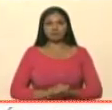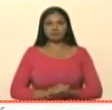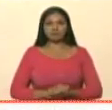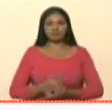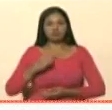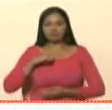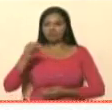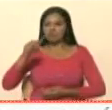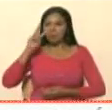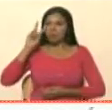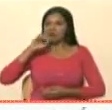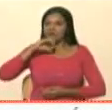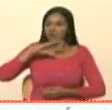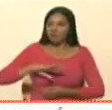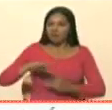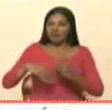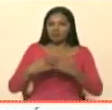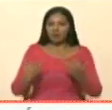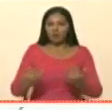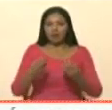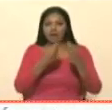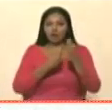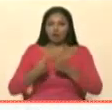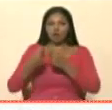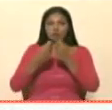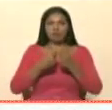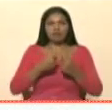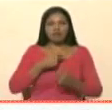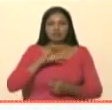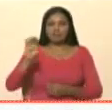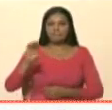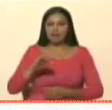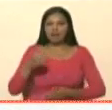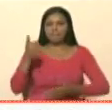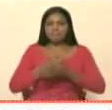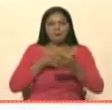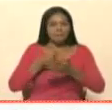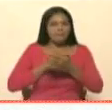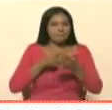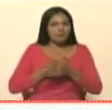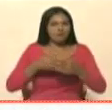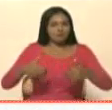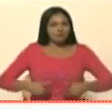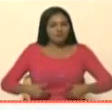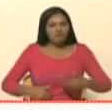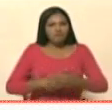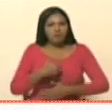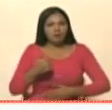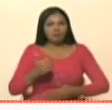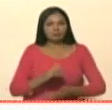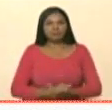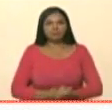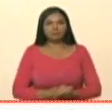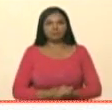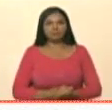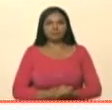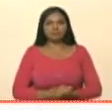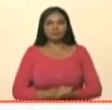excepcional de la historia económica del país, resistiendo la agresión imperialista,